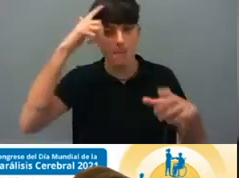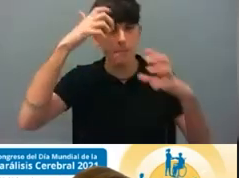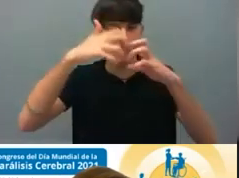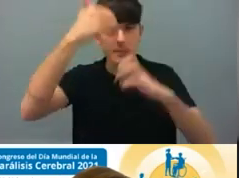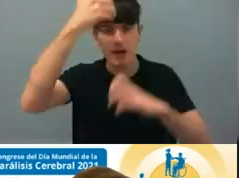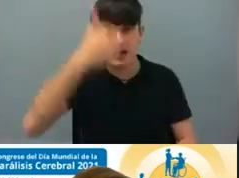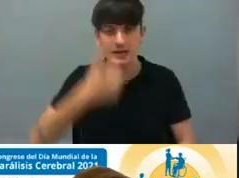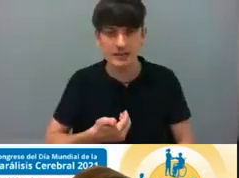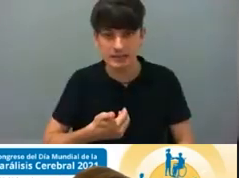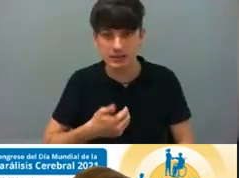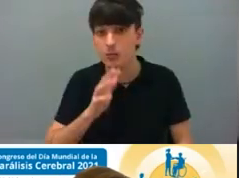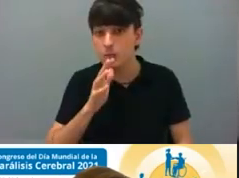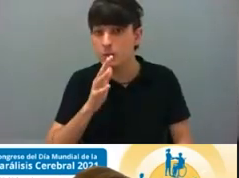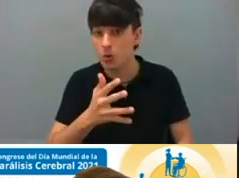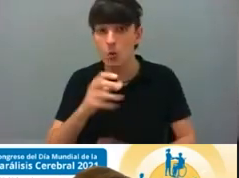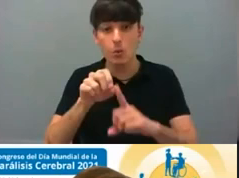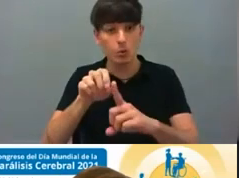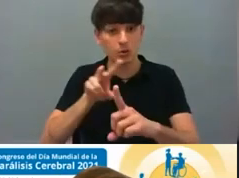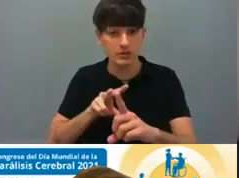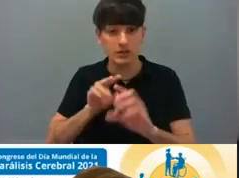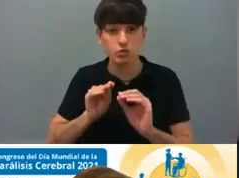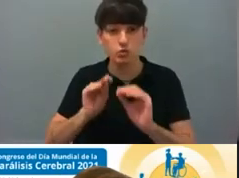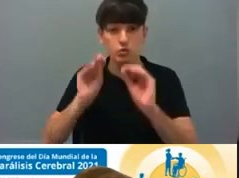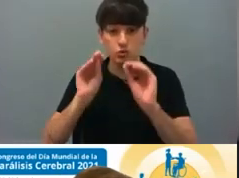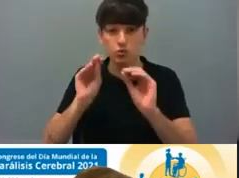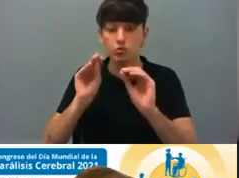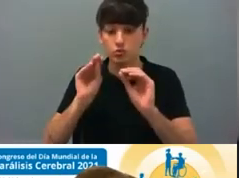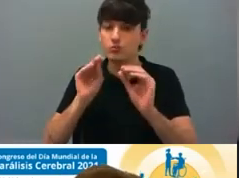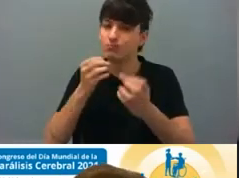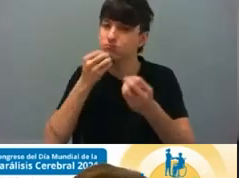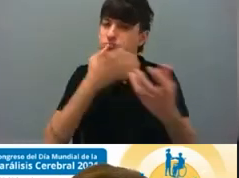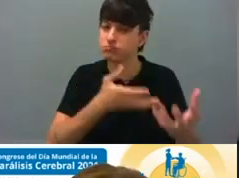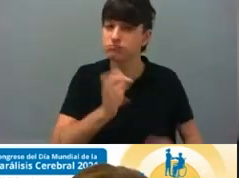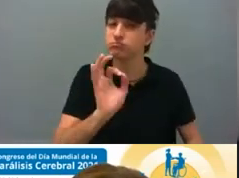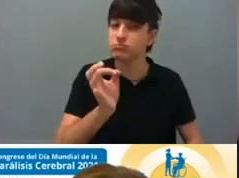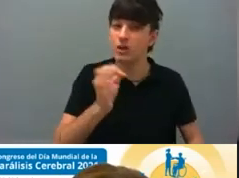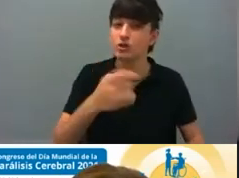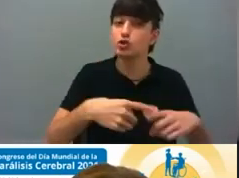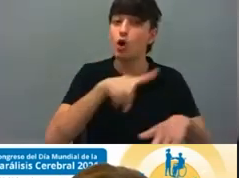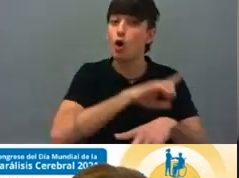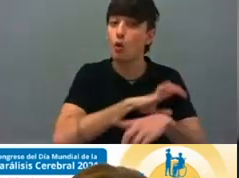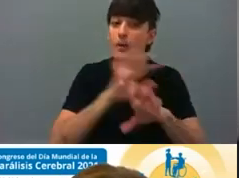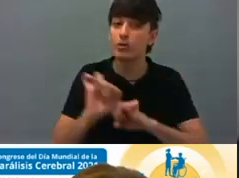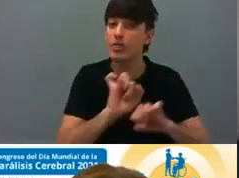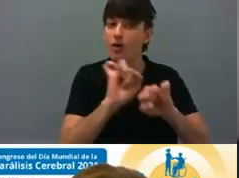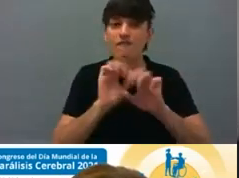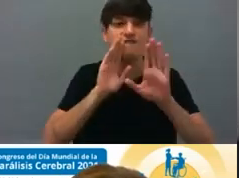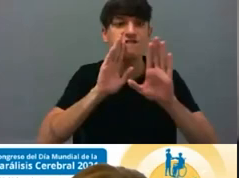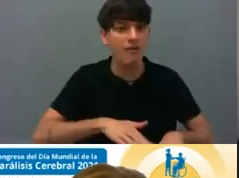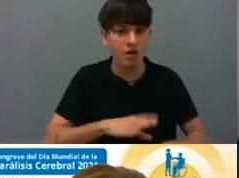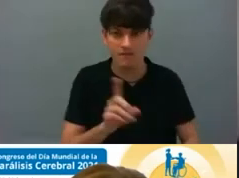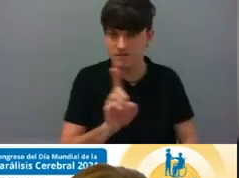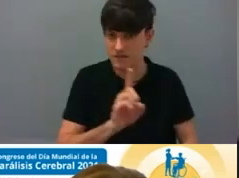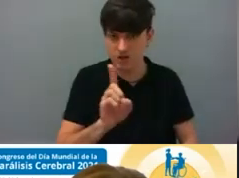parálisis cerebral porque desde su punto de vista has trasladado que efectivamente que la sobreprotección no es favorable porque no genera